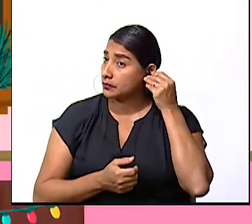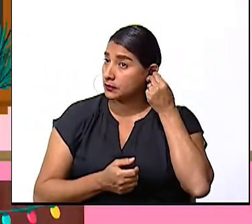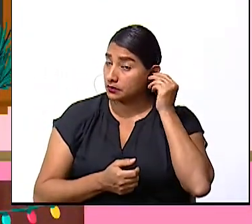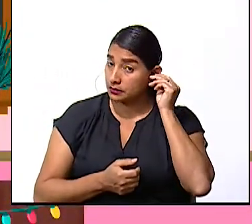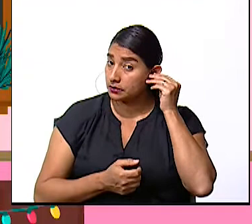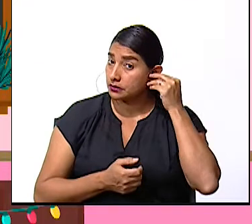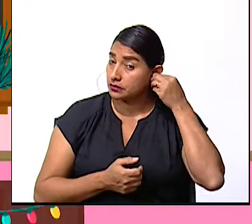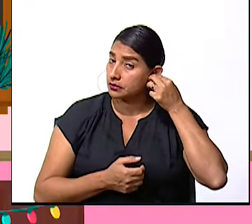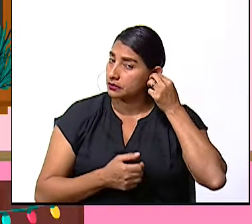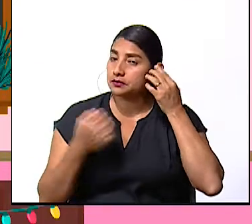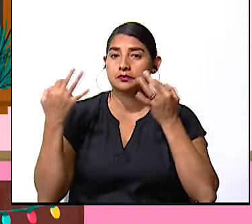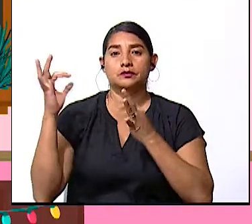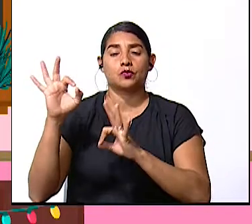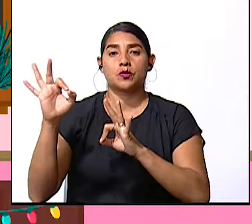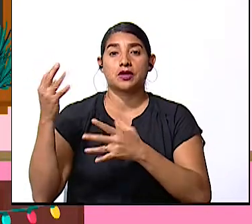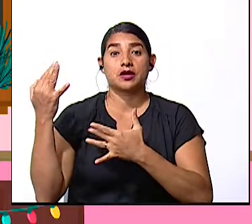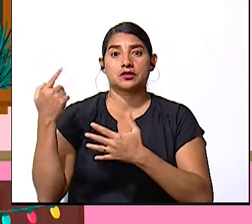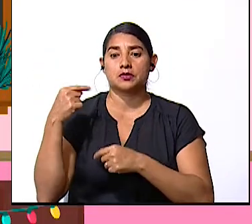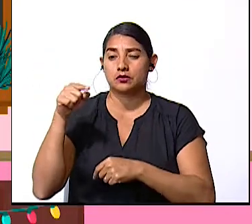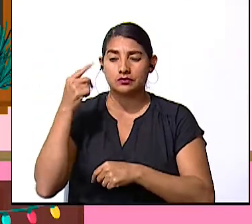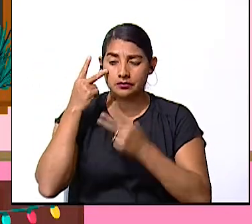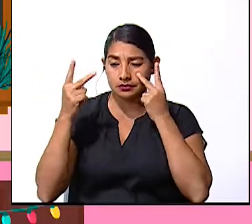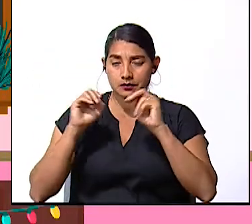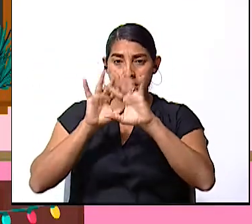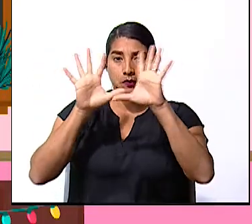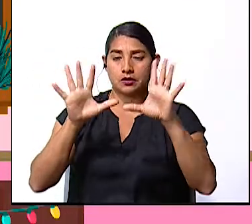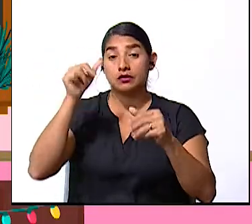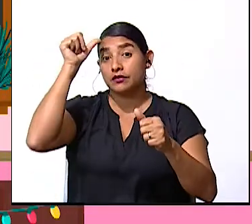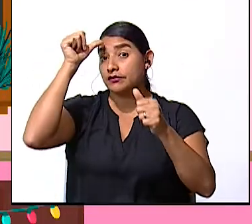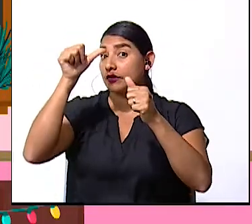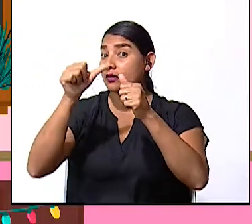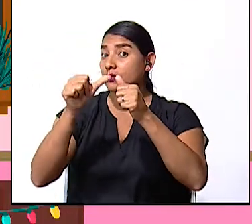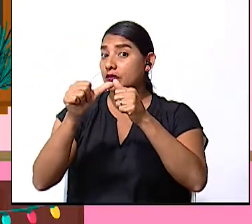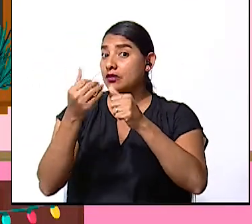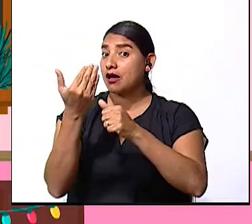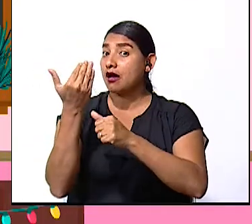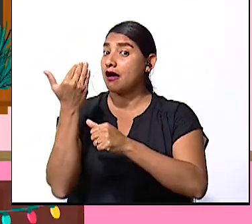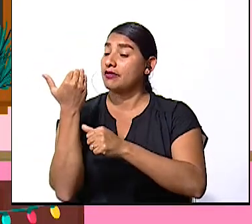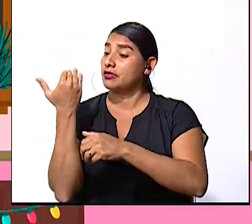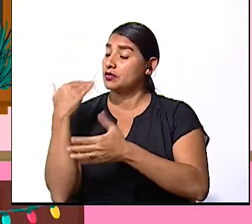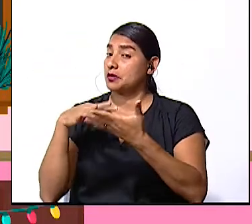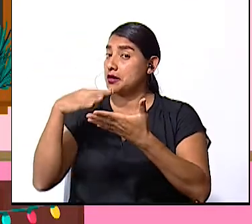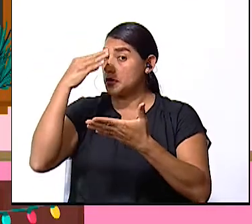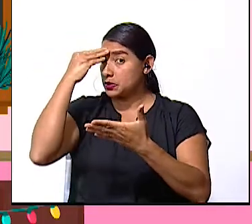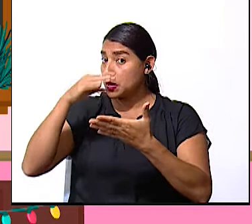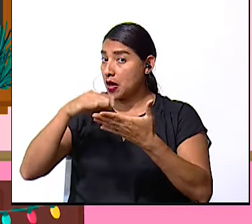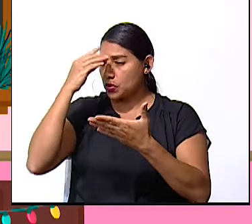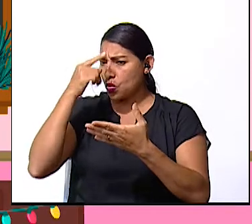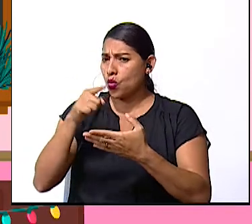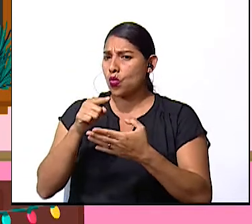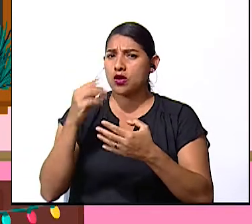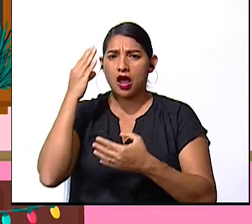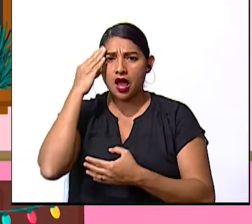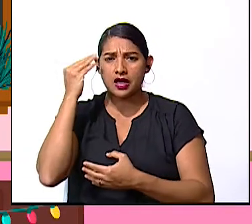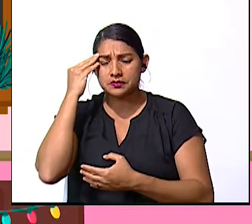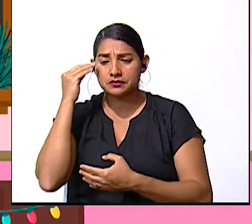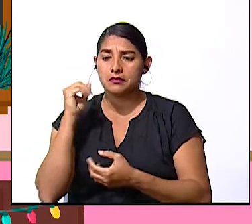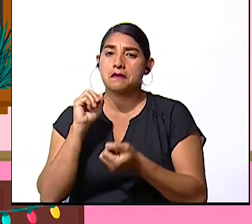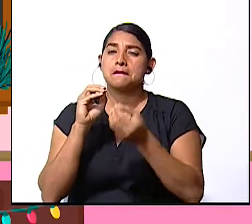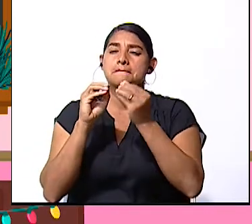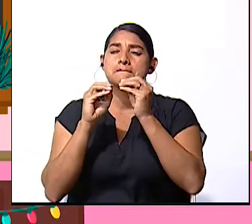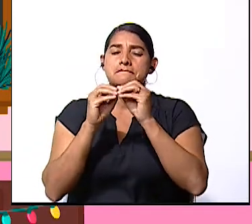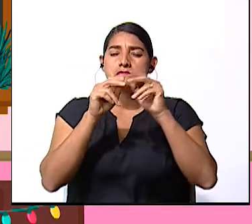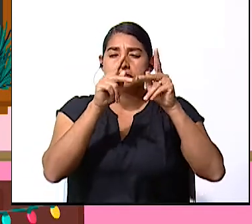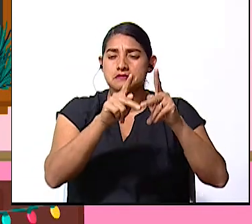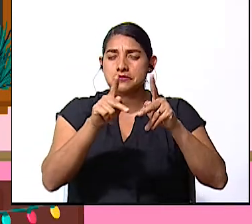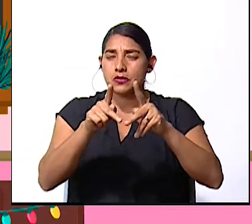Muy bien, espero que ya con esto les haya quedado claro. ¿Se acuerdan que en clases anteriores vimos que una de las especies extintas de nuestro